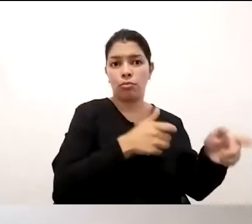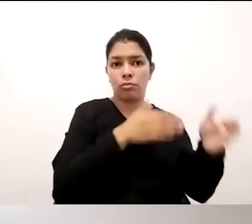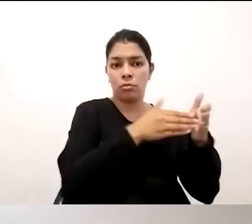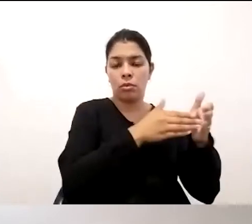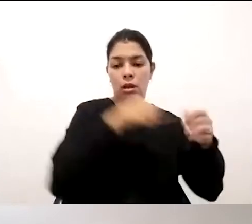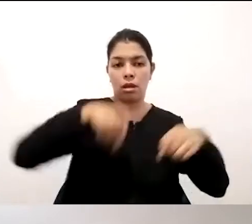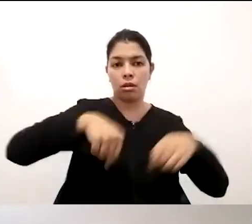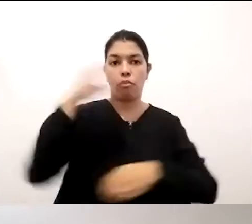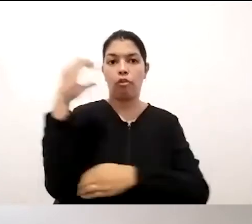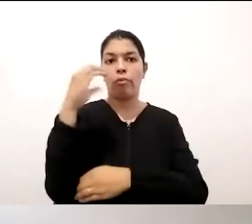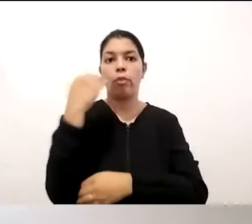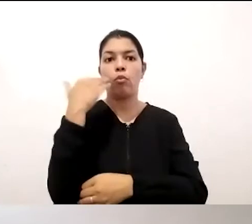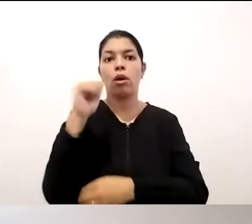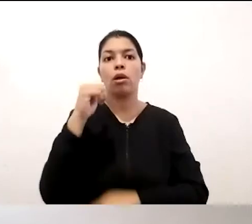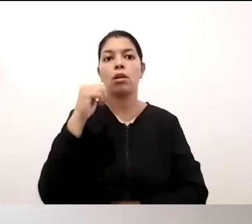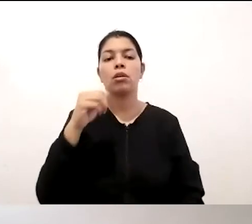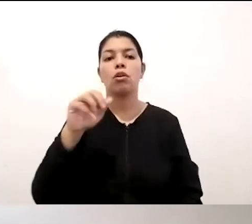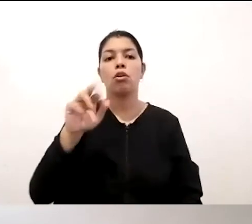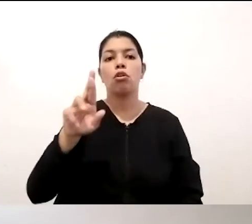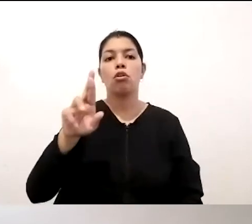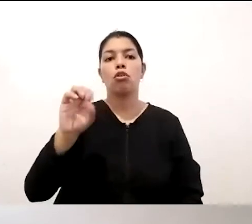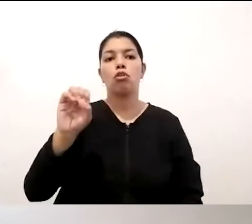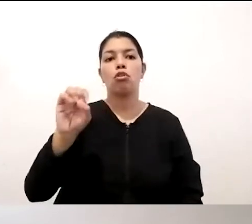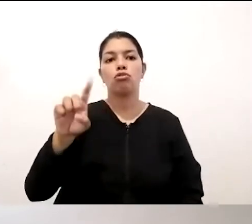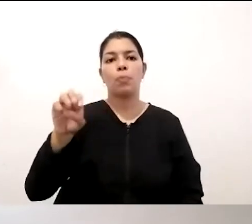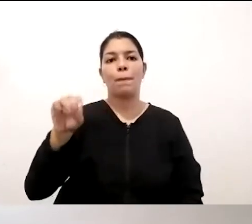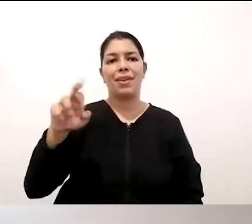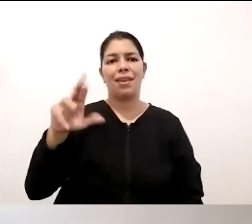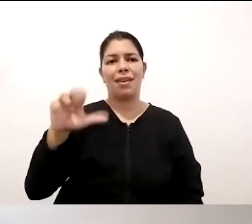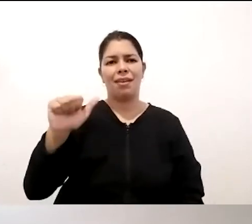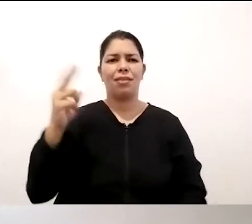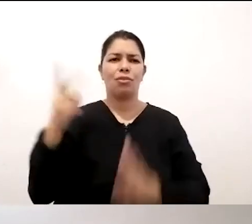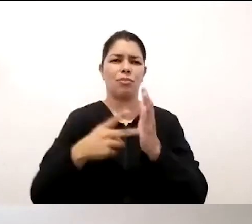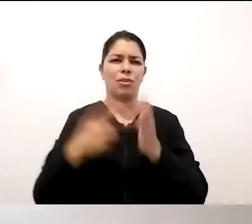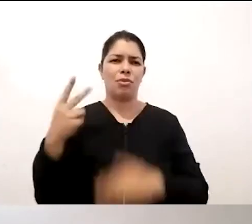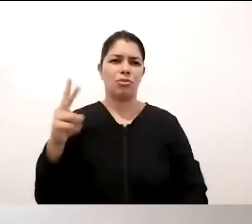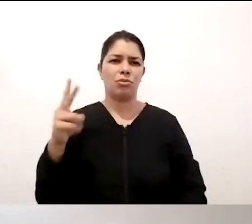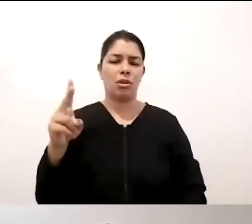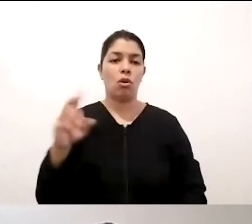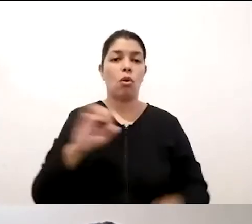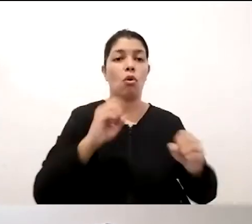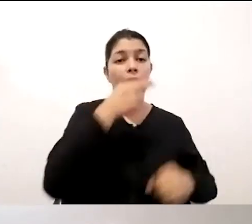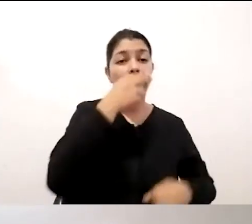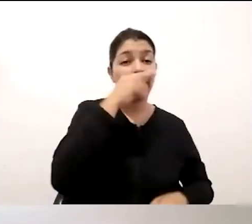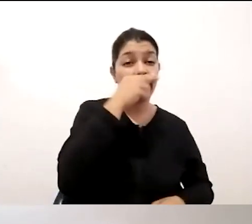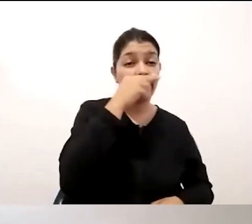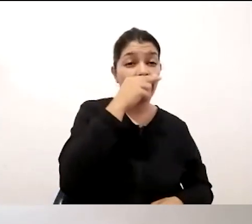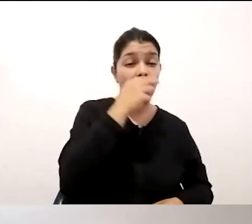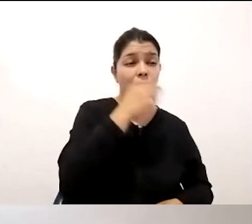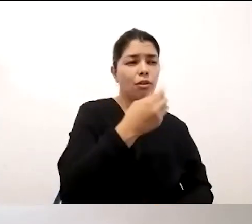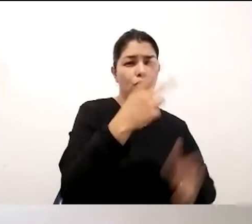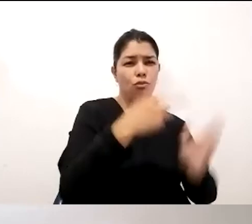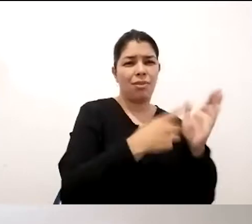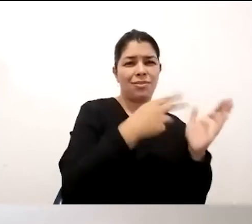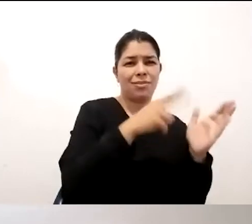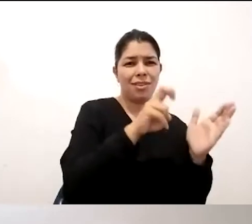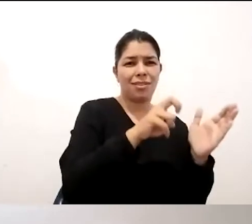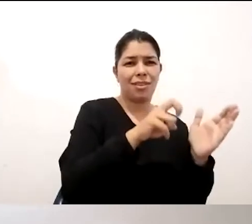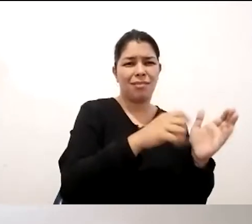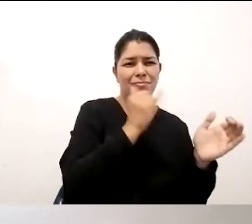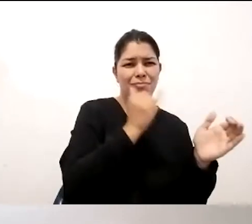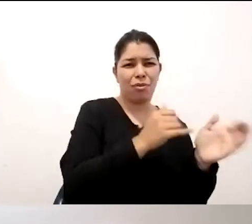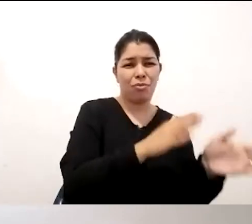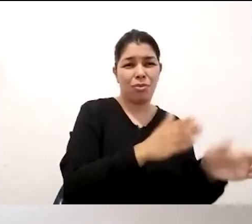la niña Juliana Zamboní en el 2017 o persecuciones contra la comunidad LGBTIQ+, en departamentos